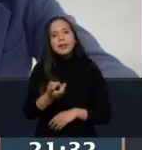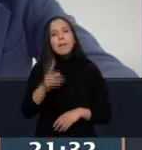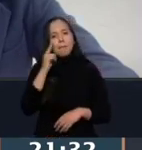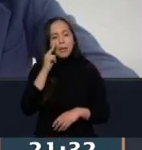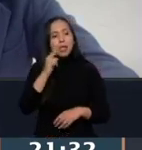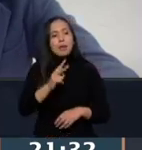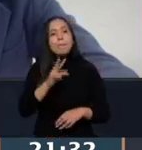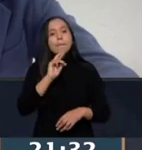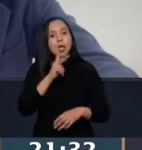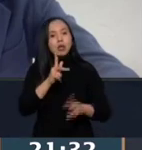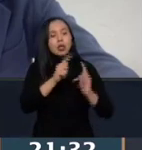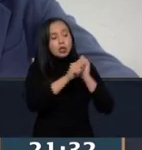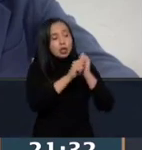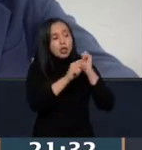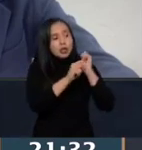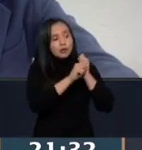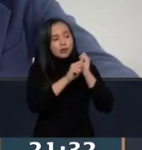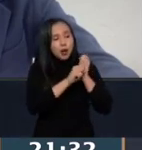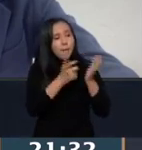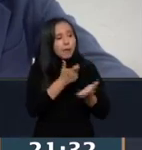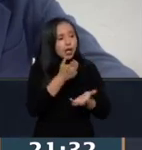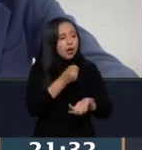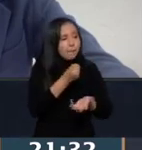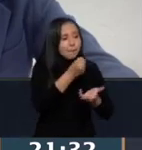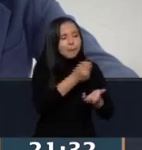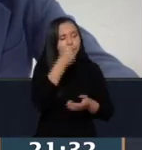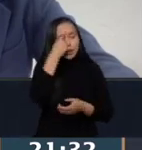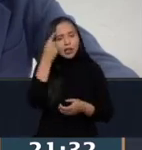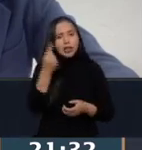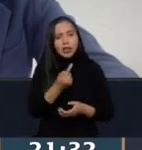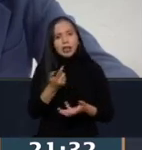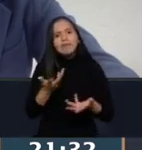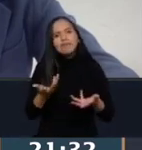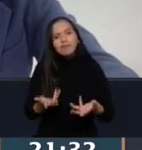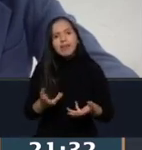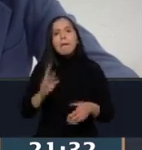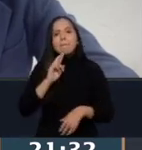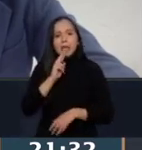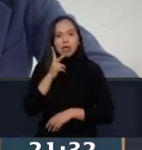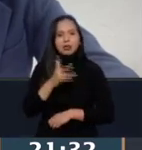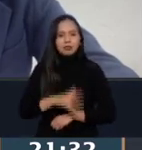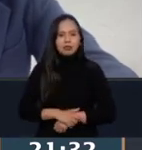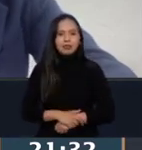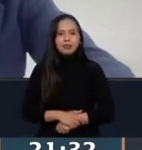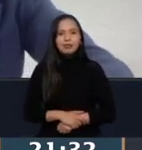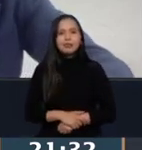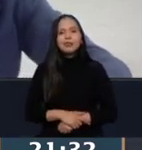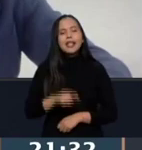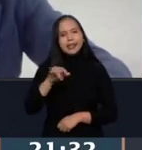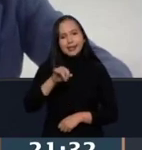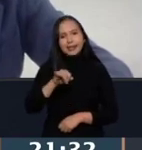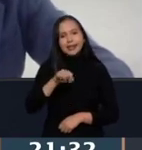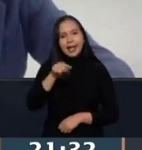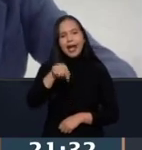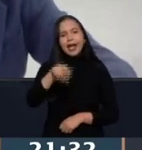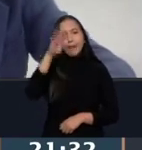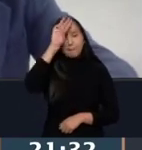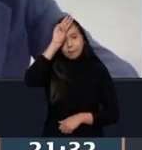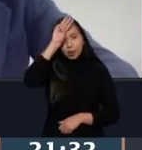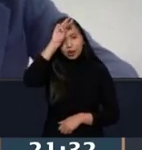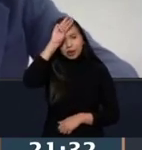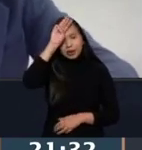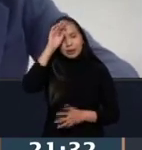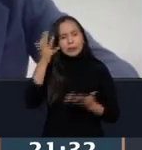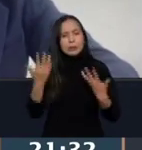público de calidad para que menos gente use el coche, creo yo. Así es, en la zona metropolitana de Monterrey ha